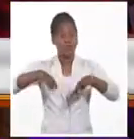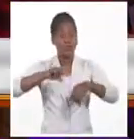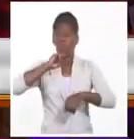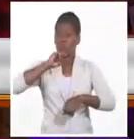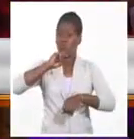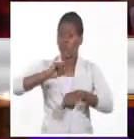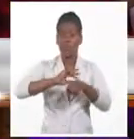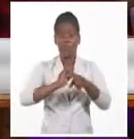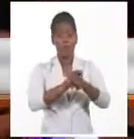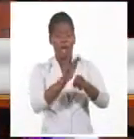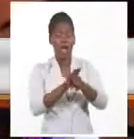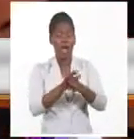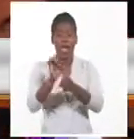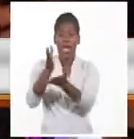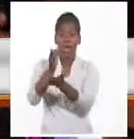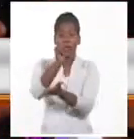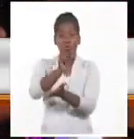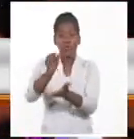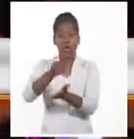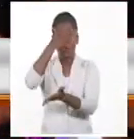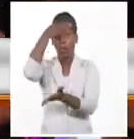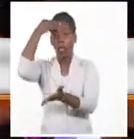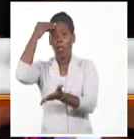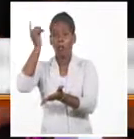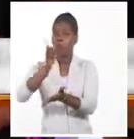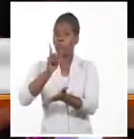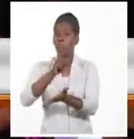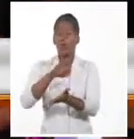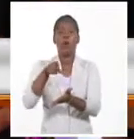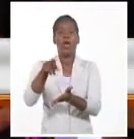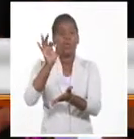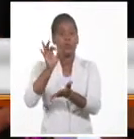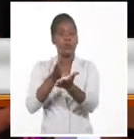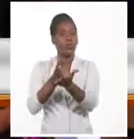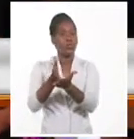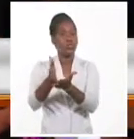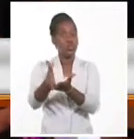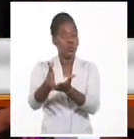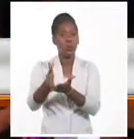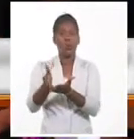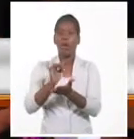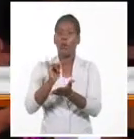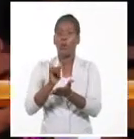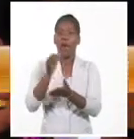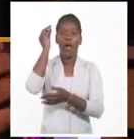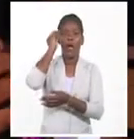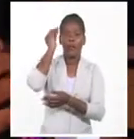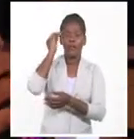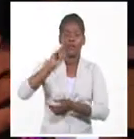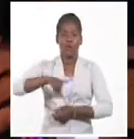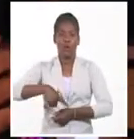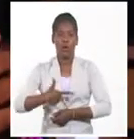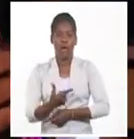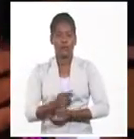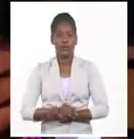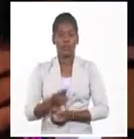la COVID-19. De la plantilla que teníamos nosotros de 126 trabajadores, 83 participaron en la zona roja, que